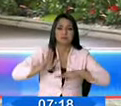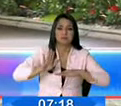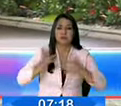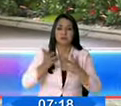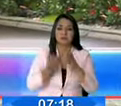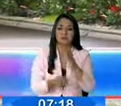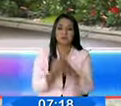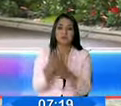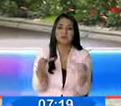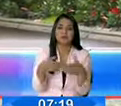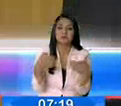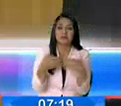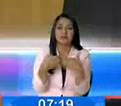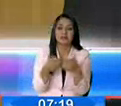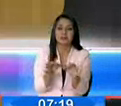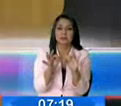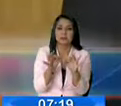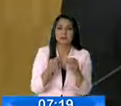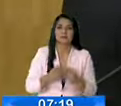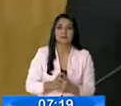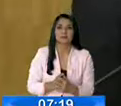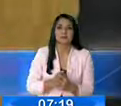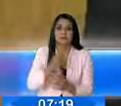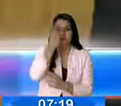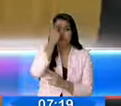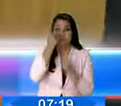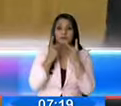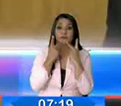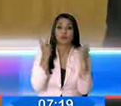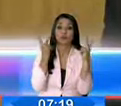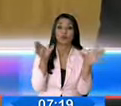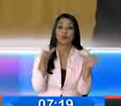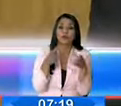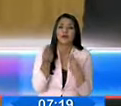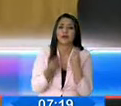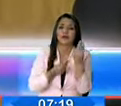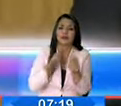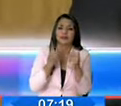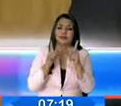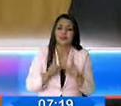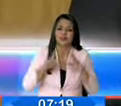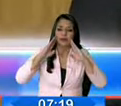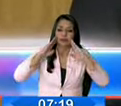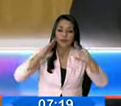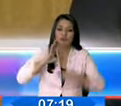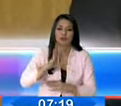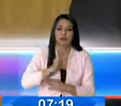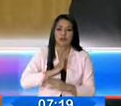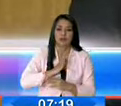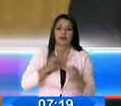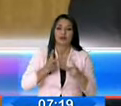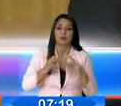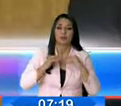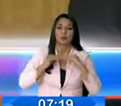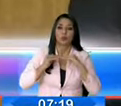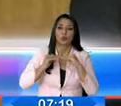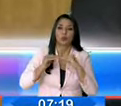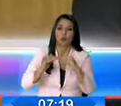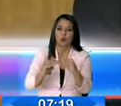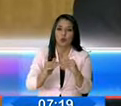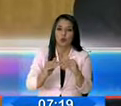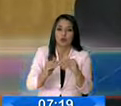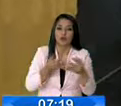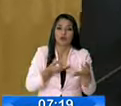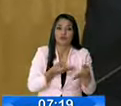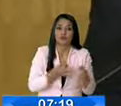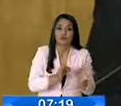un equipo eficaz. La deuda pública debe tener un tratamiento técnico y estandarizado para que su monto y su forma